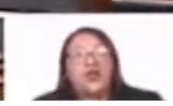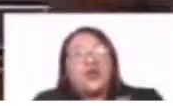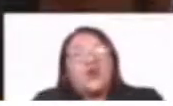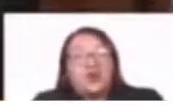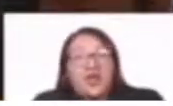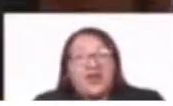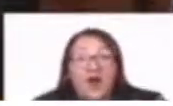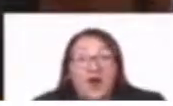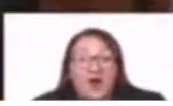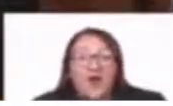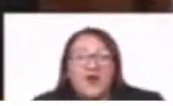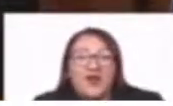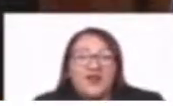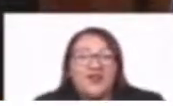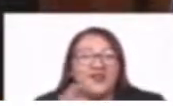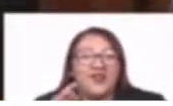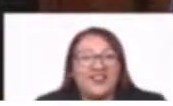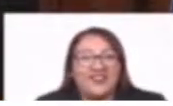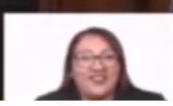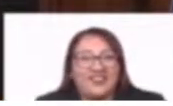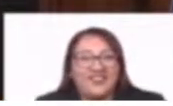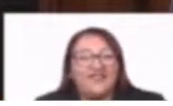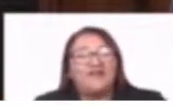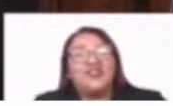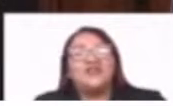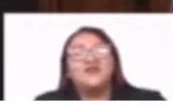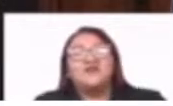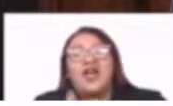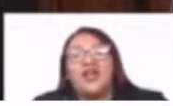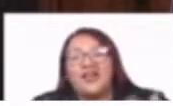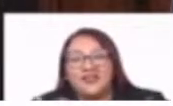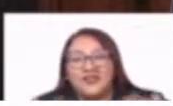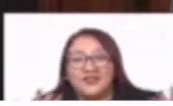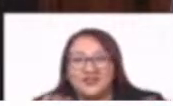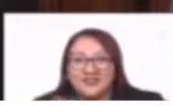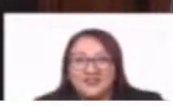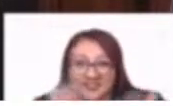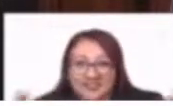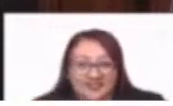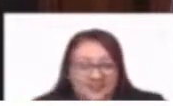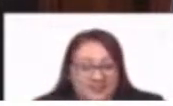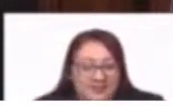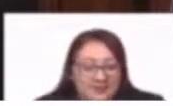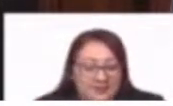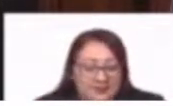años hoy jueves 9 de noviembre. ¡Feliz cumpleaños, señores congresistas!